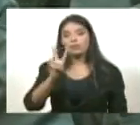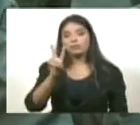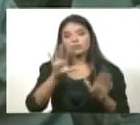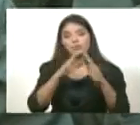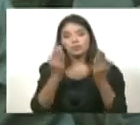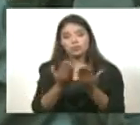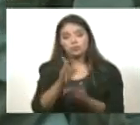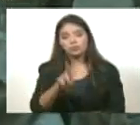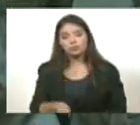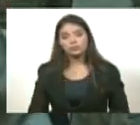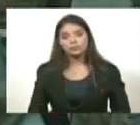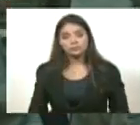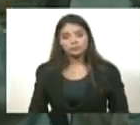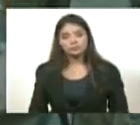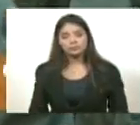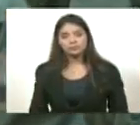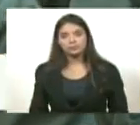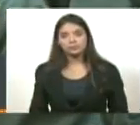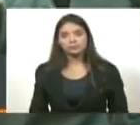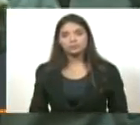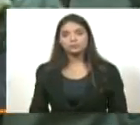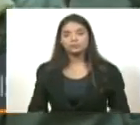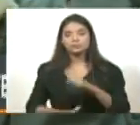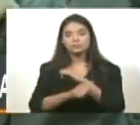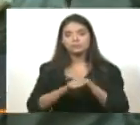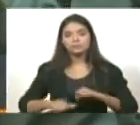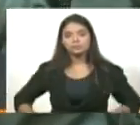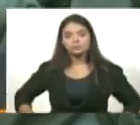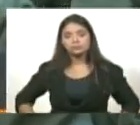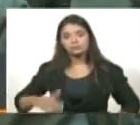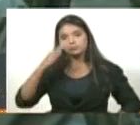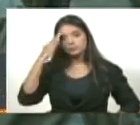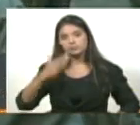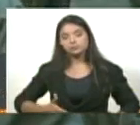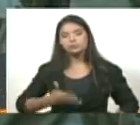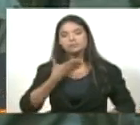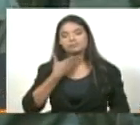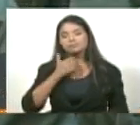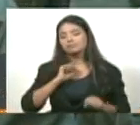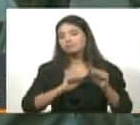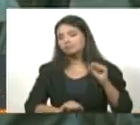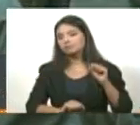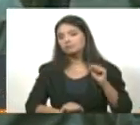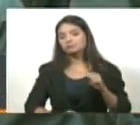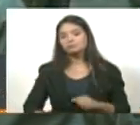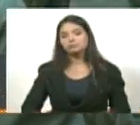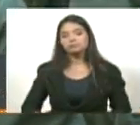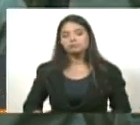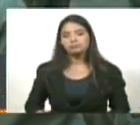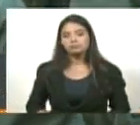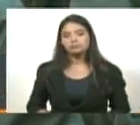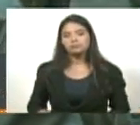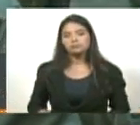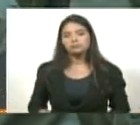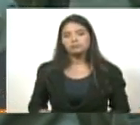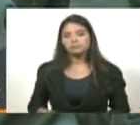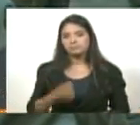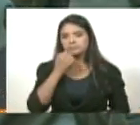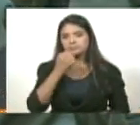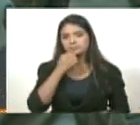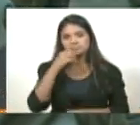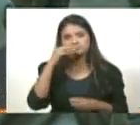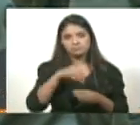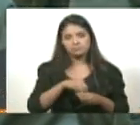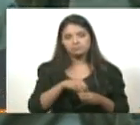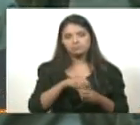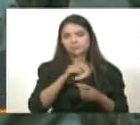mundo. La Fuerza Armada Nacional Bolivariana rechaza categóricamente los actos injerencistas